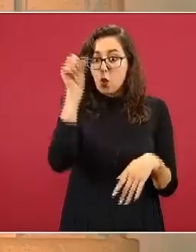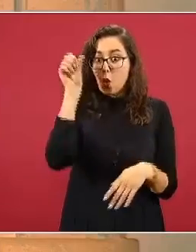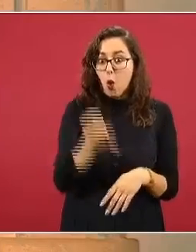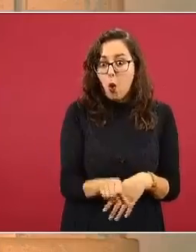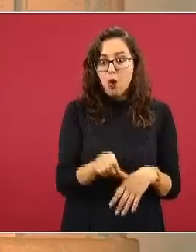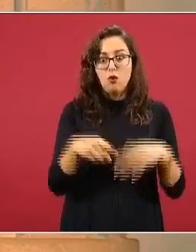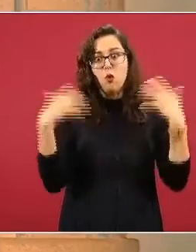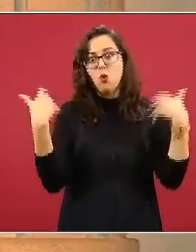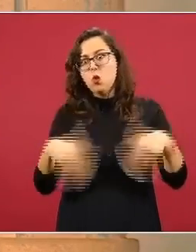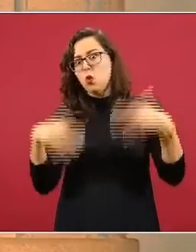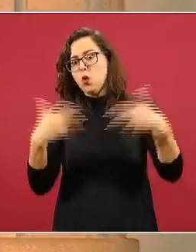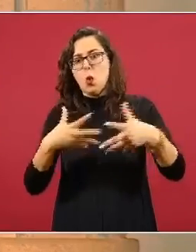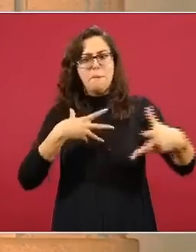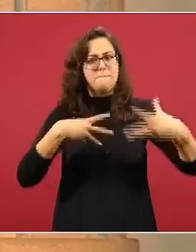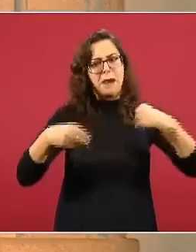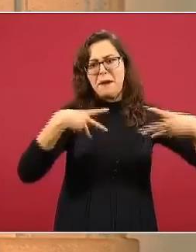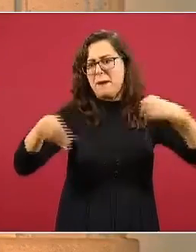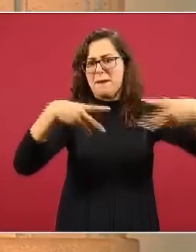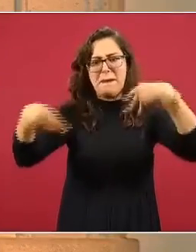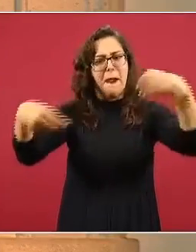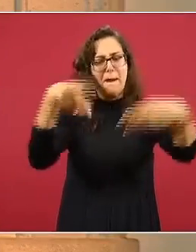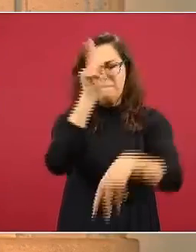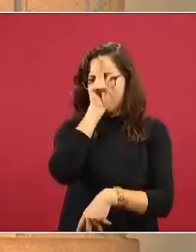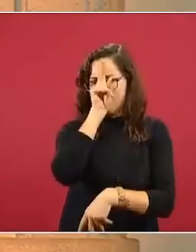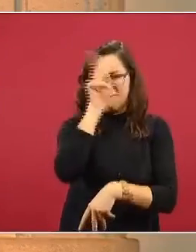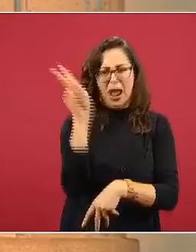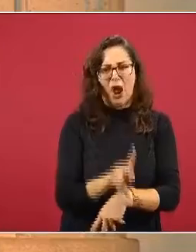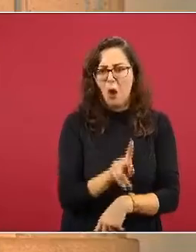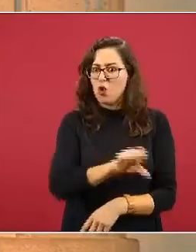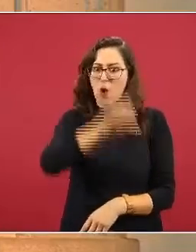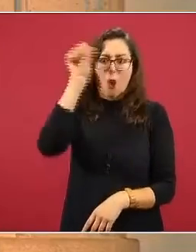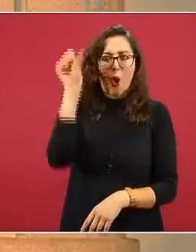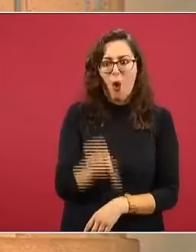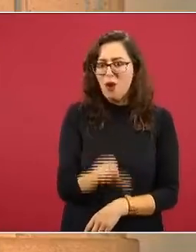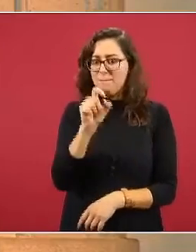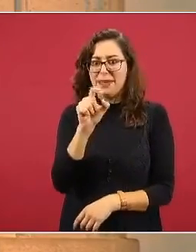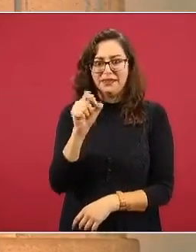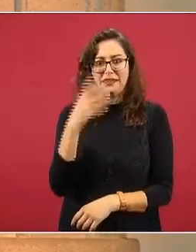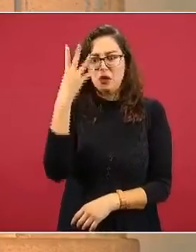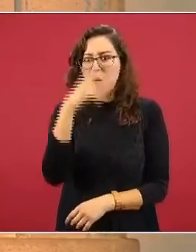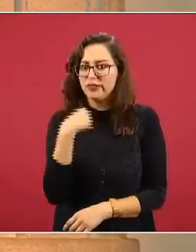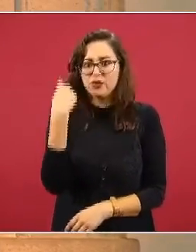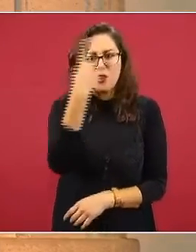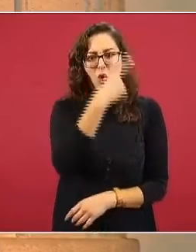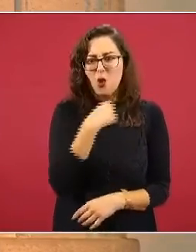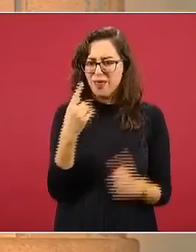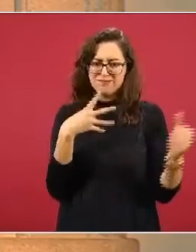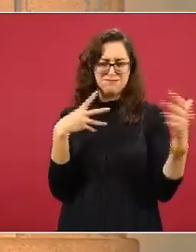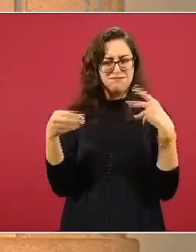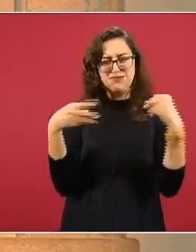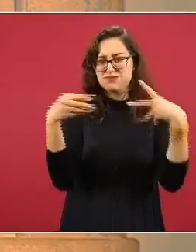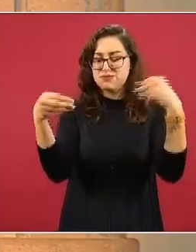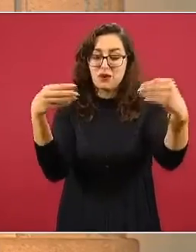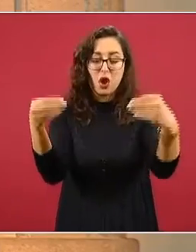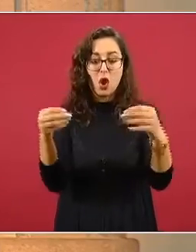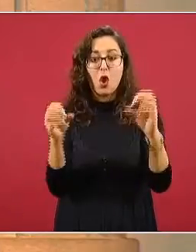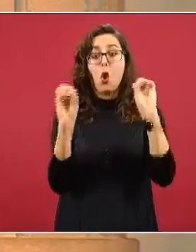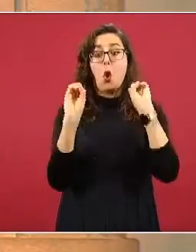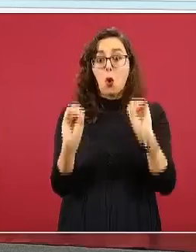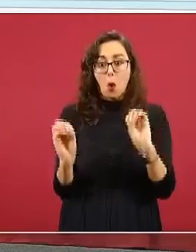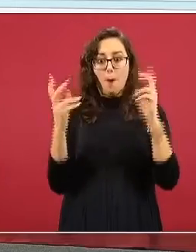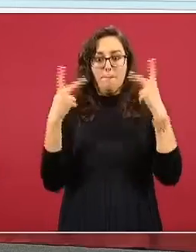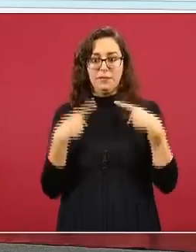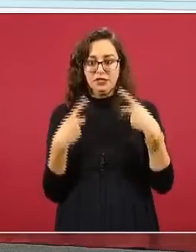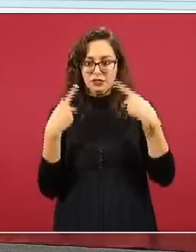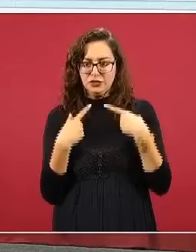o personas que se contagiaron en las últimas 24 horas o personas que en su momento se